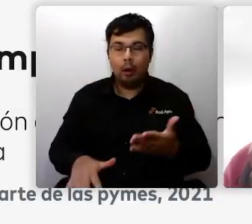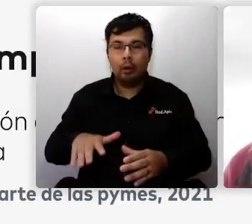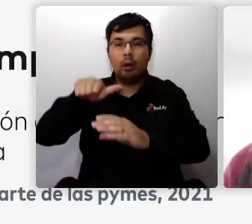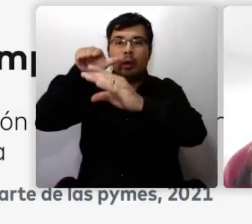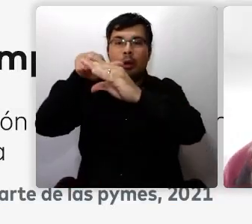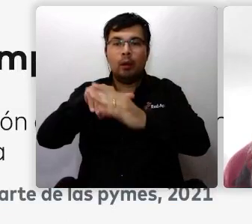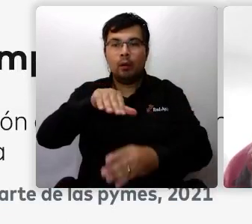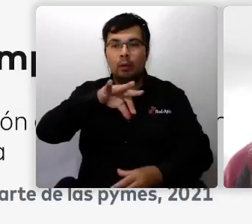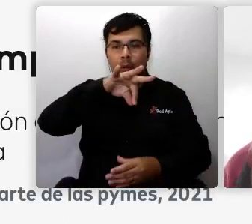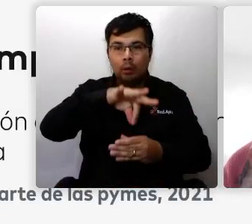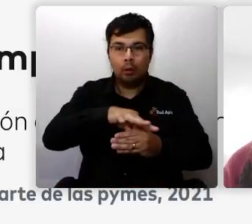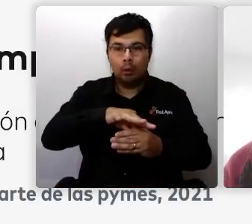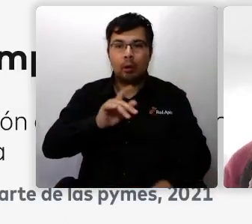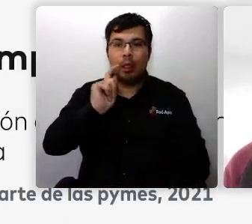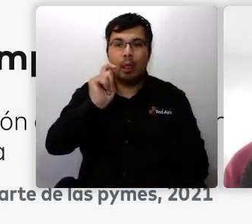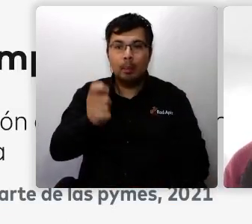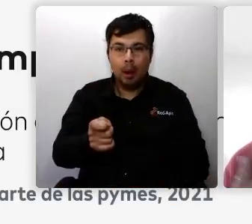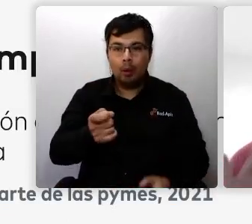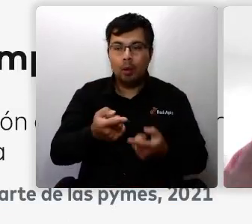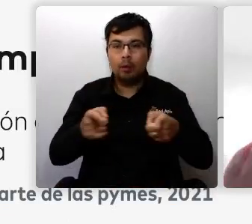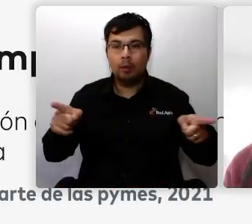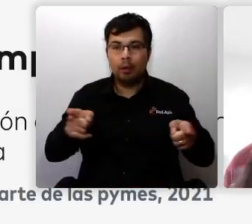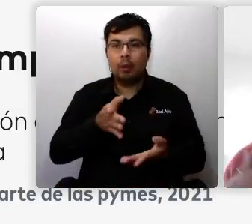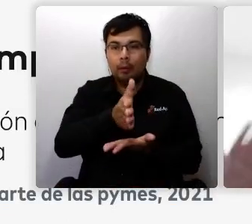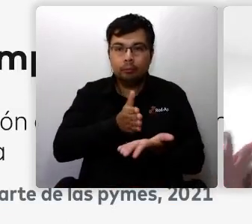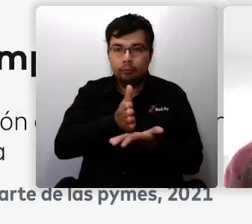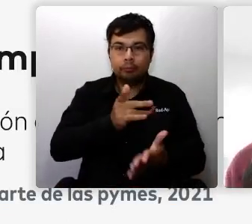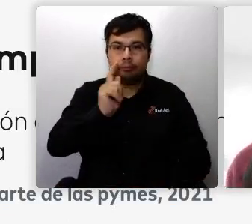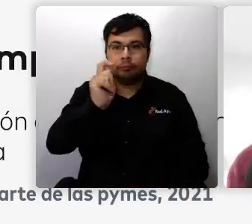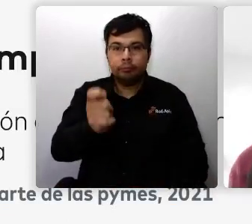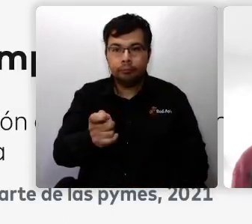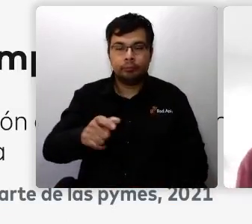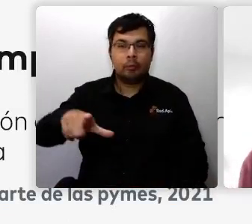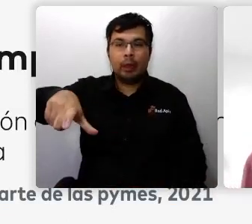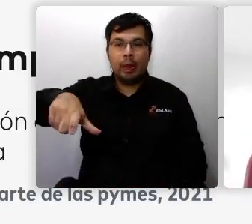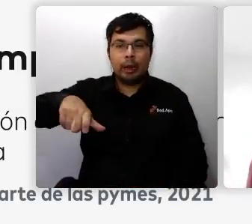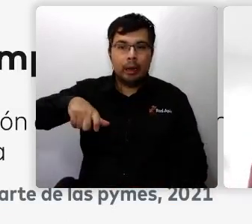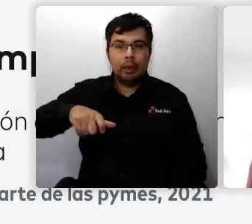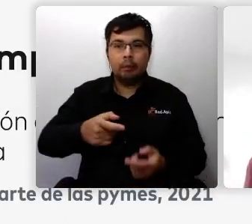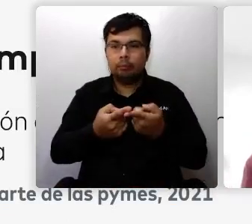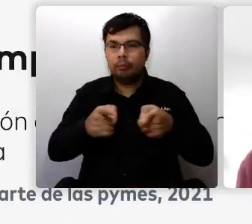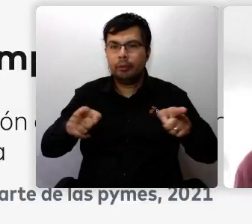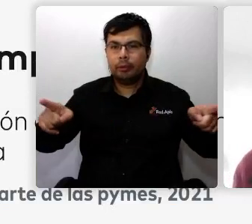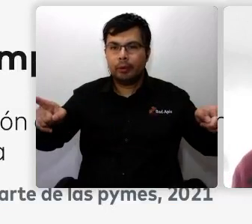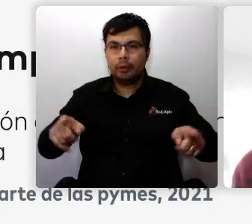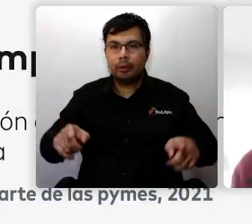pago distintos del efectivo, como es tarjeta de crédito, tarjeta de débito y todas las prepago que surgieron,